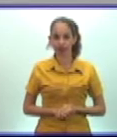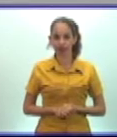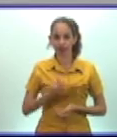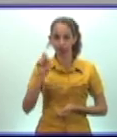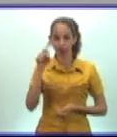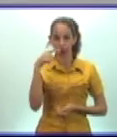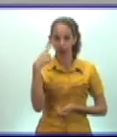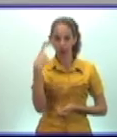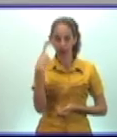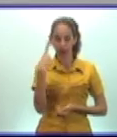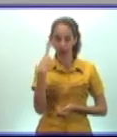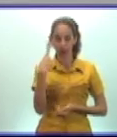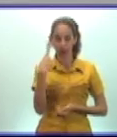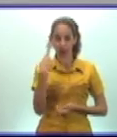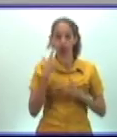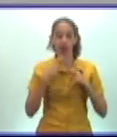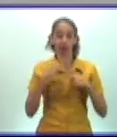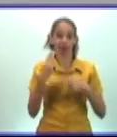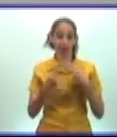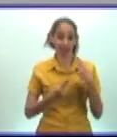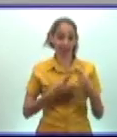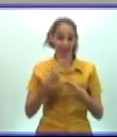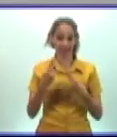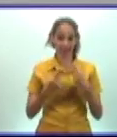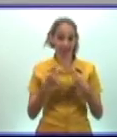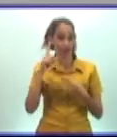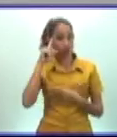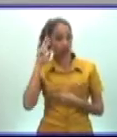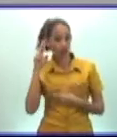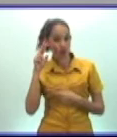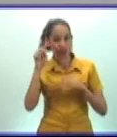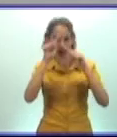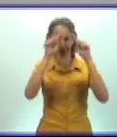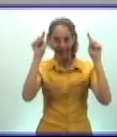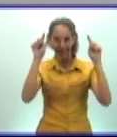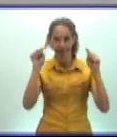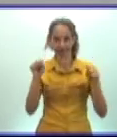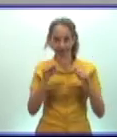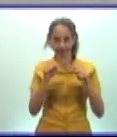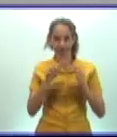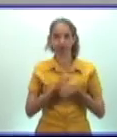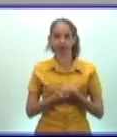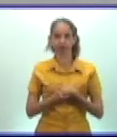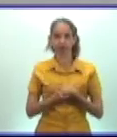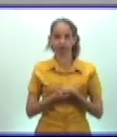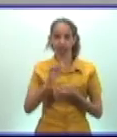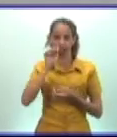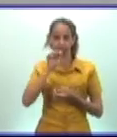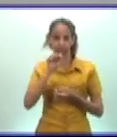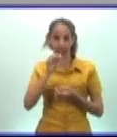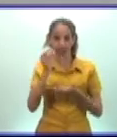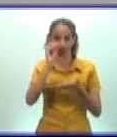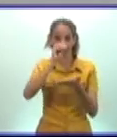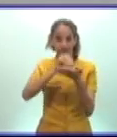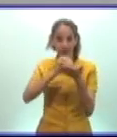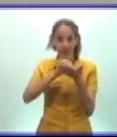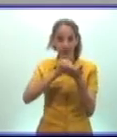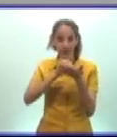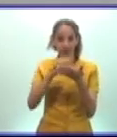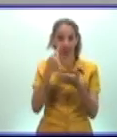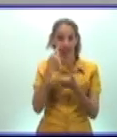Primero resolvemos lo que está entre corchetes y dentro del corchete vemos la